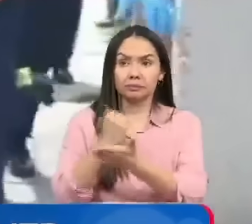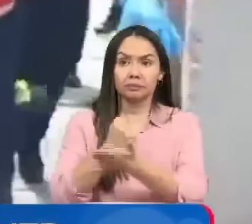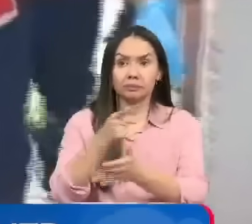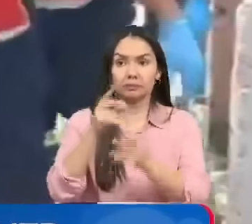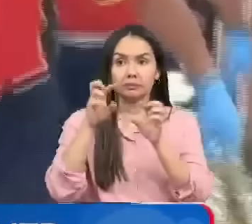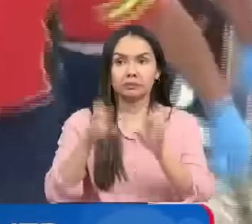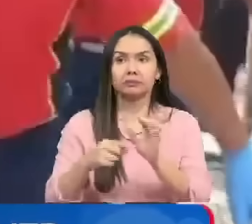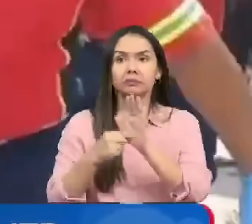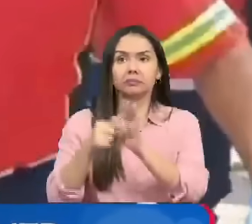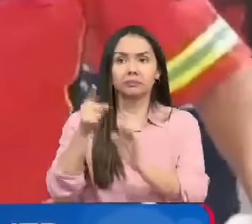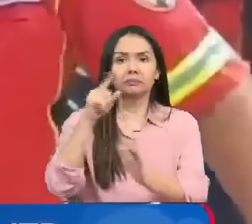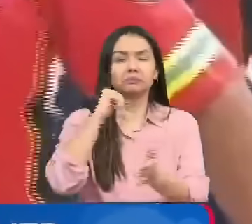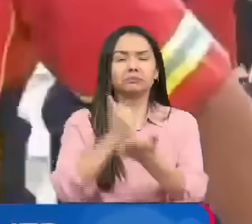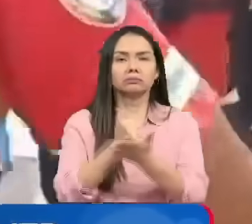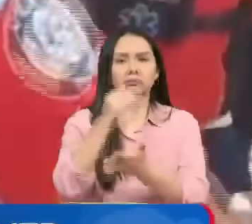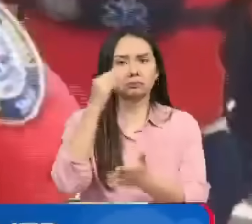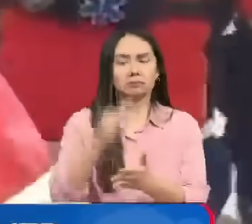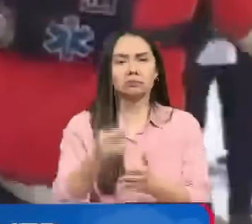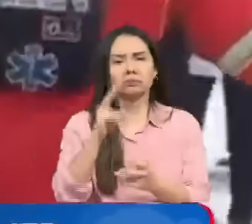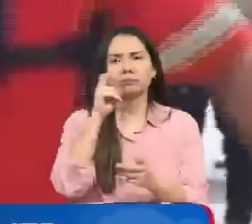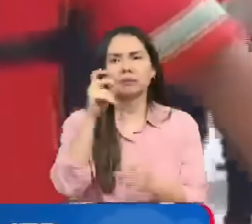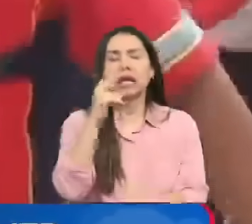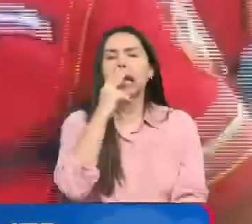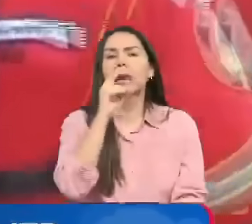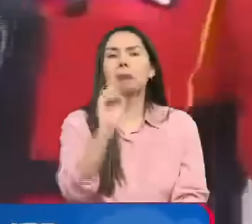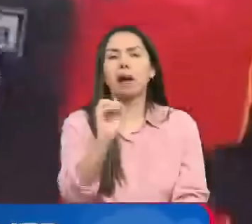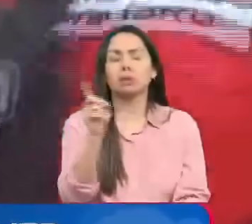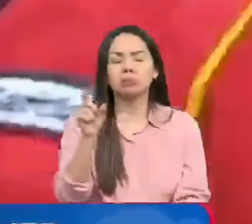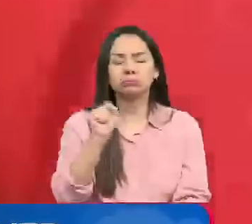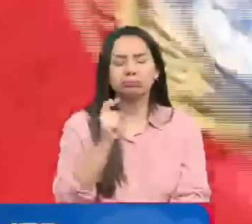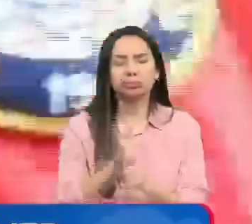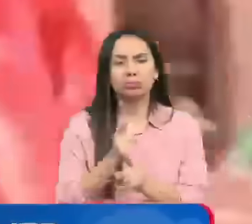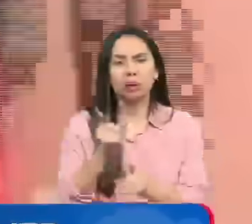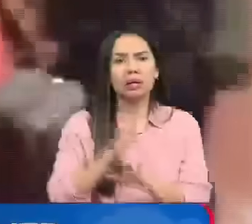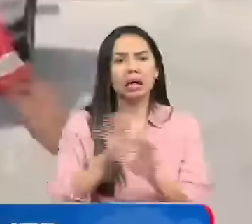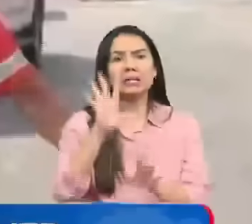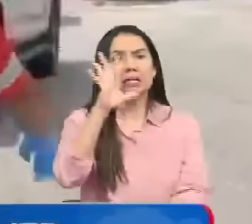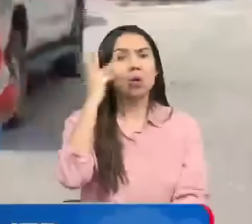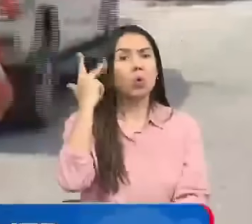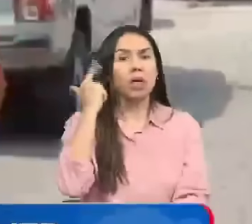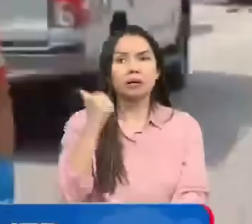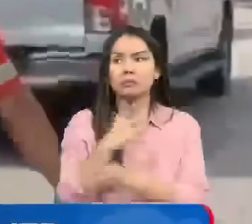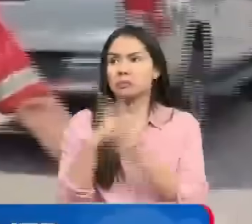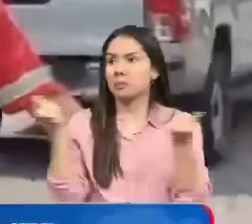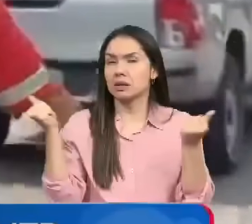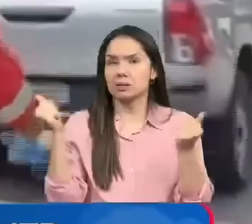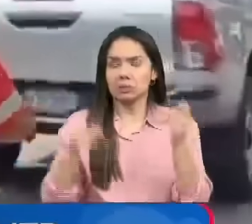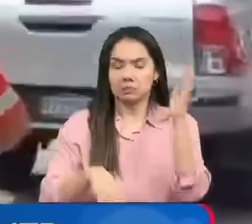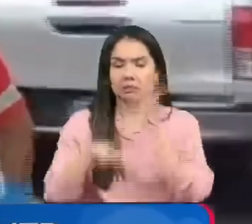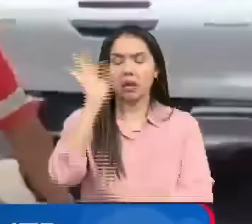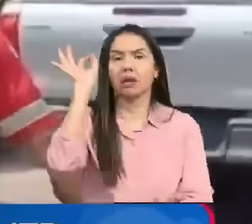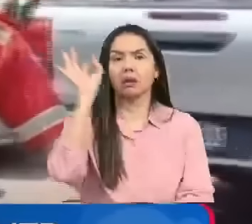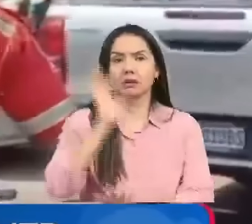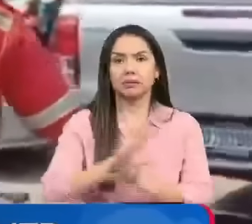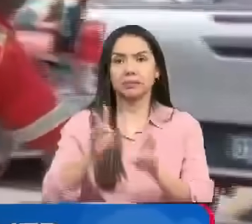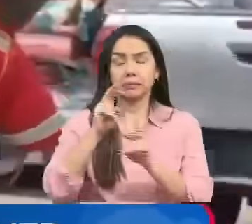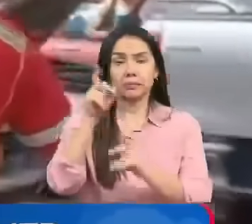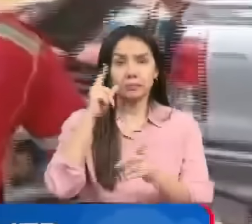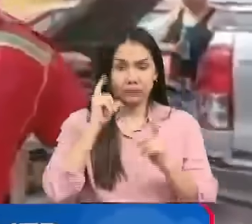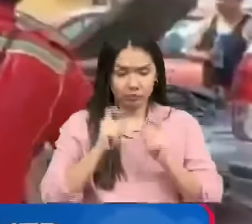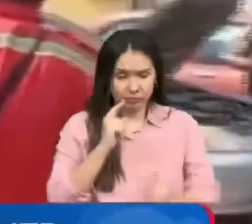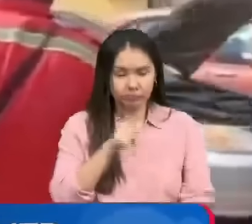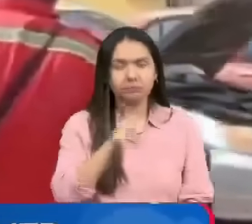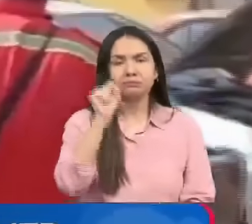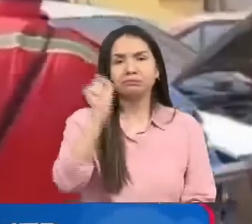cuerpo y confirmar si se trataba de su hermano, quien ya había cumplido 5 días desaparecido. Luego de reconocer el cuerpo,